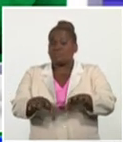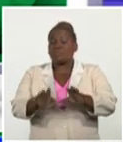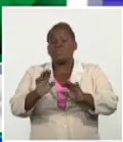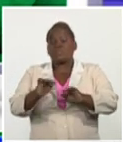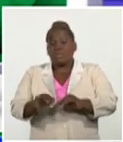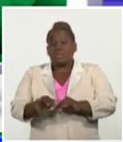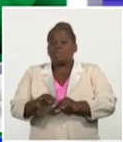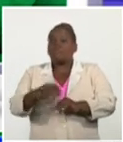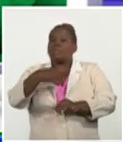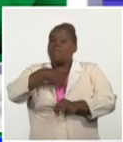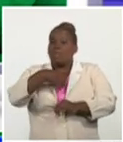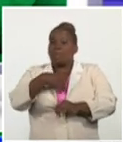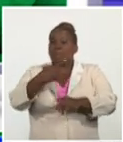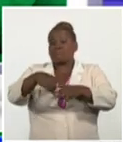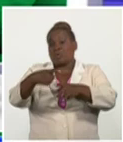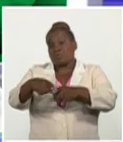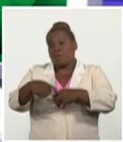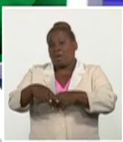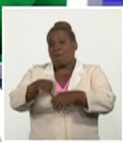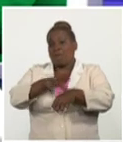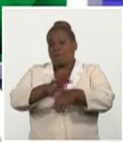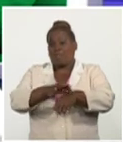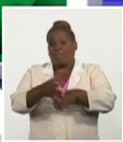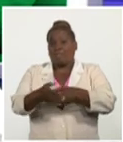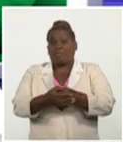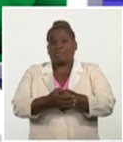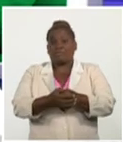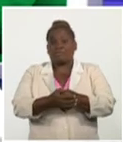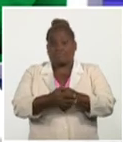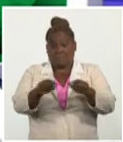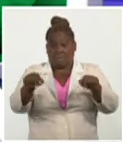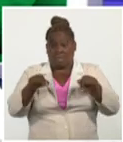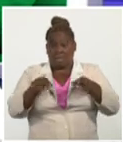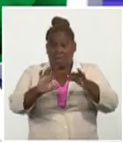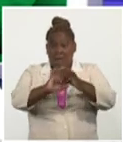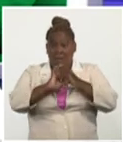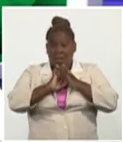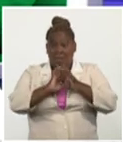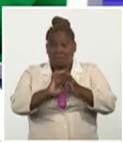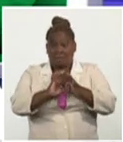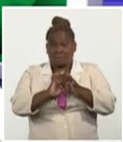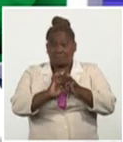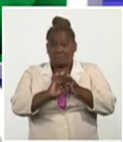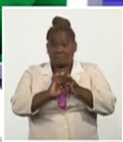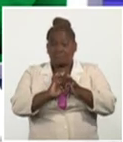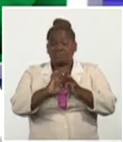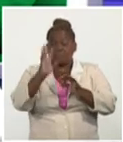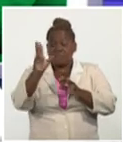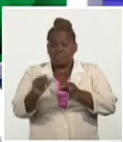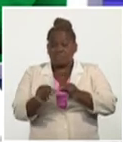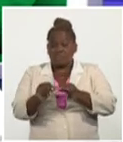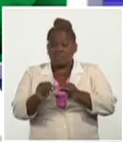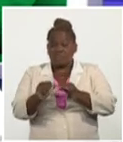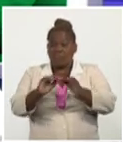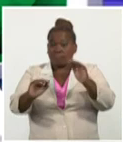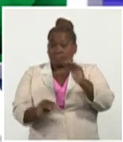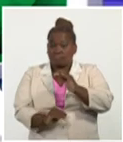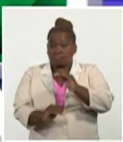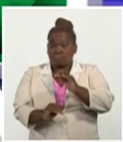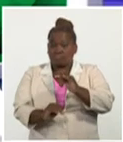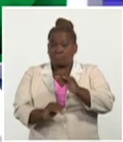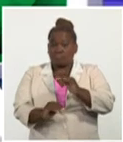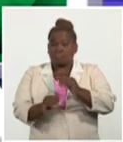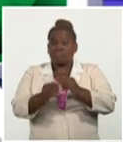secuelas. En terapias intensivas, una cifra inferior a la de ayer en 3 casos, pero una cifra